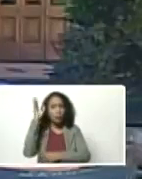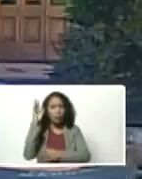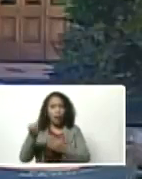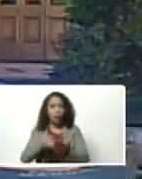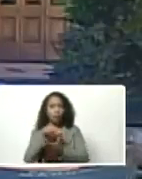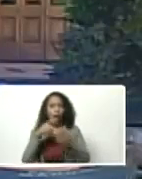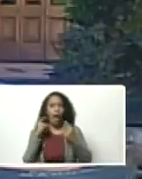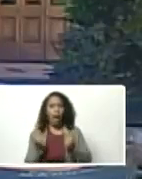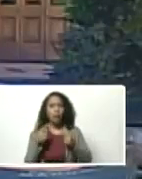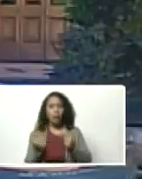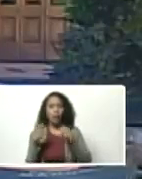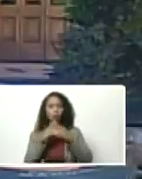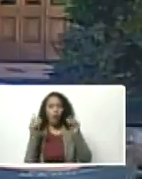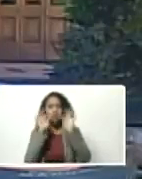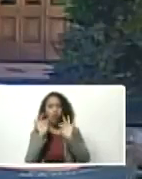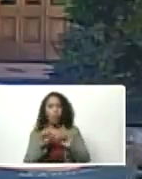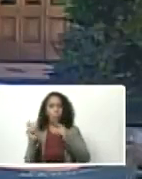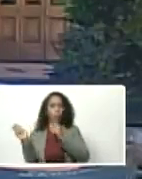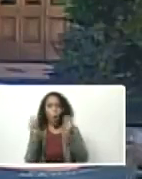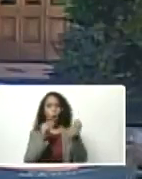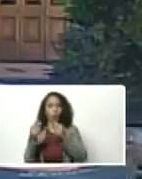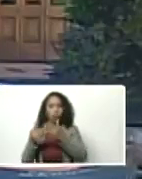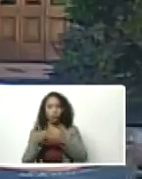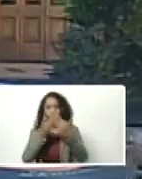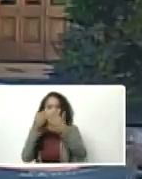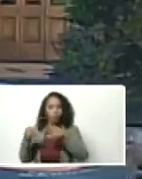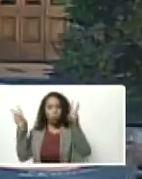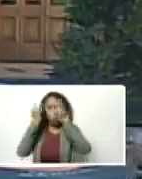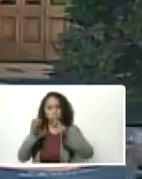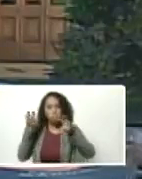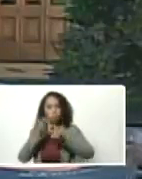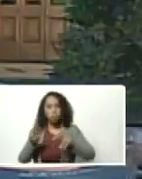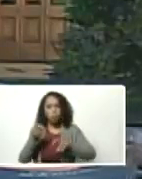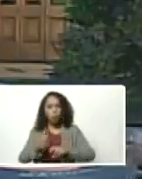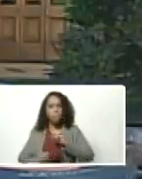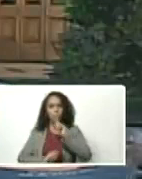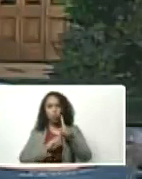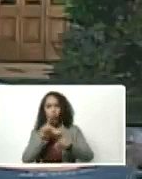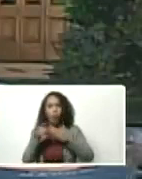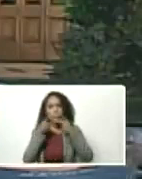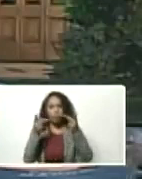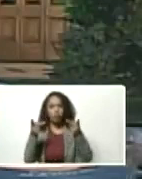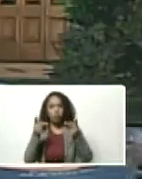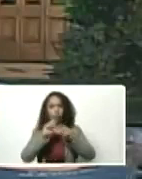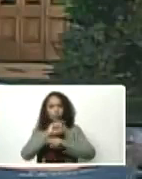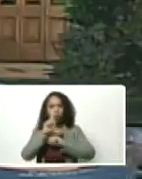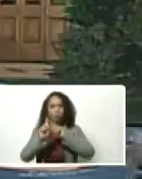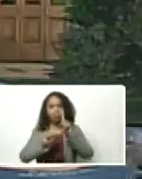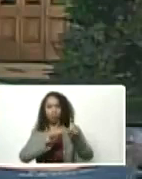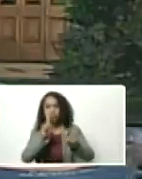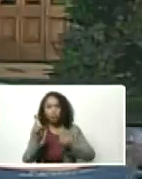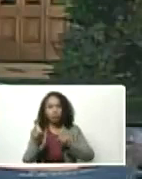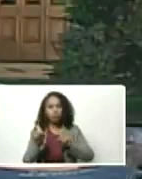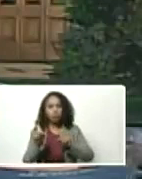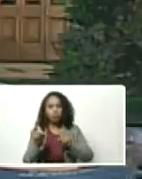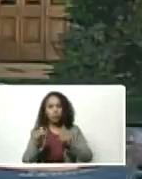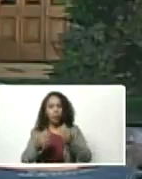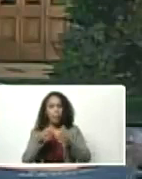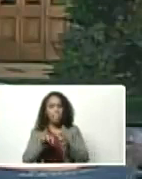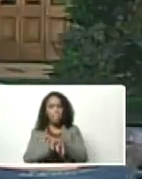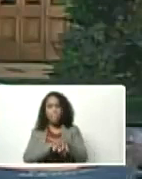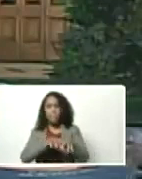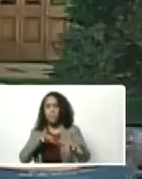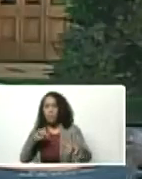active todos sus mecanismos de debate, estudio, investigación, consulta pública y con la mayor